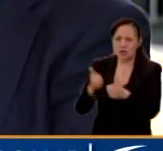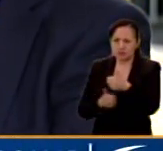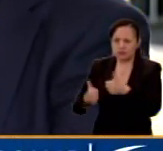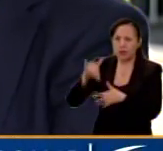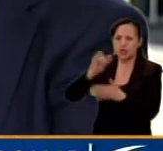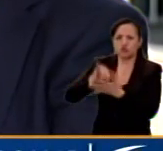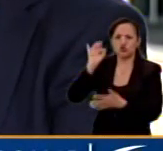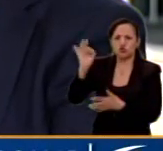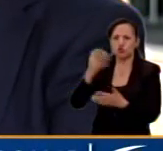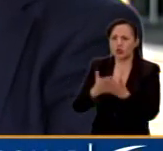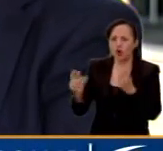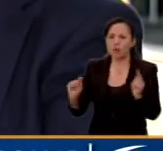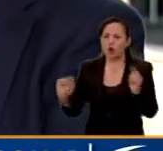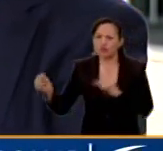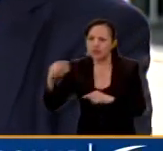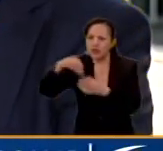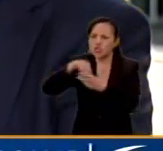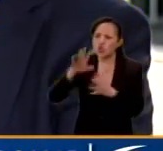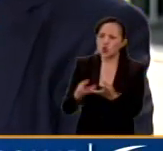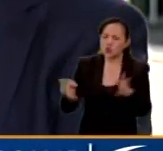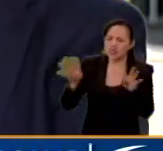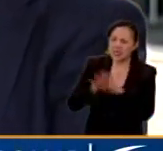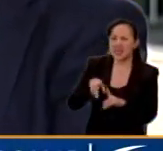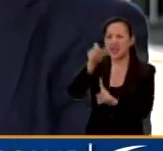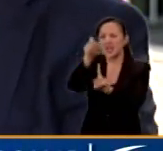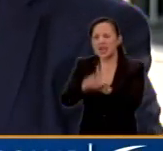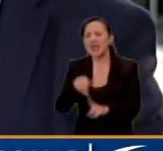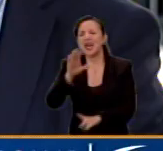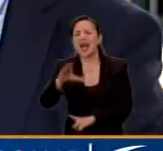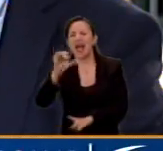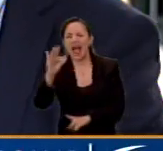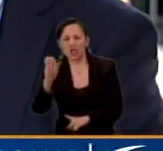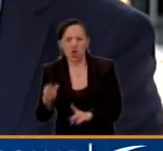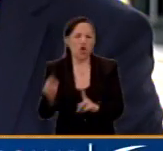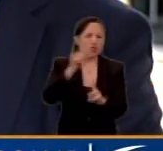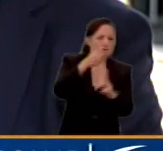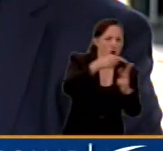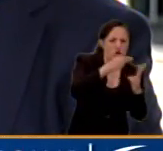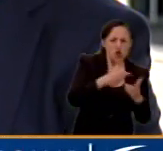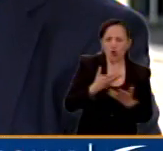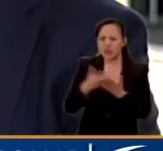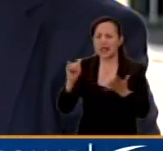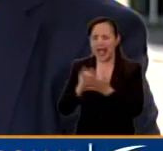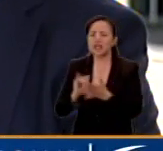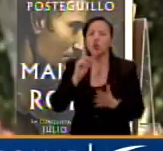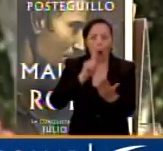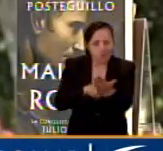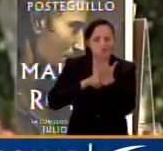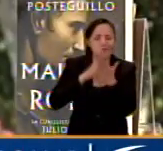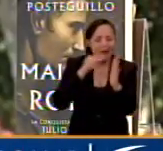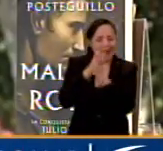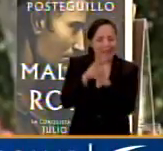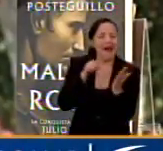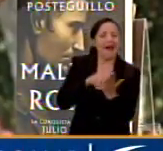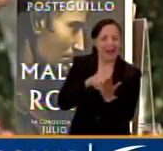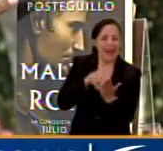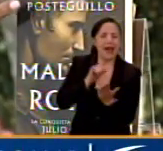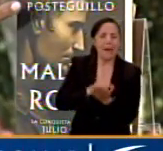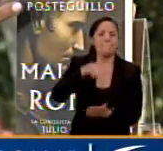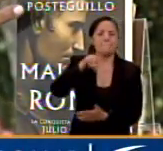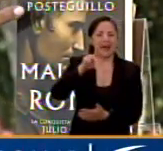sesiones diversas del Senado contra Cicerón o Catón. Todo eso está reflejado en Maldita Roma. Santiago, ¿qué tanto hay